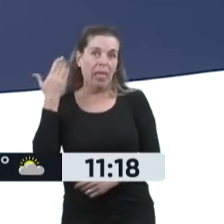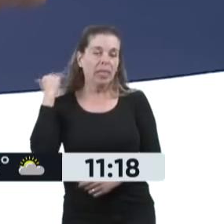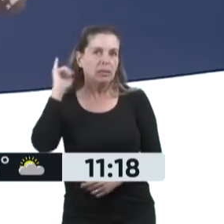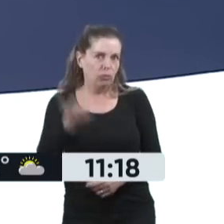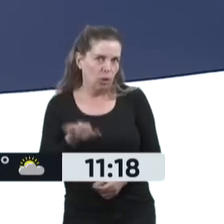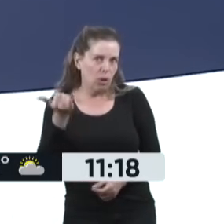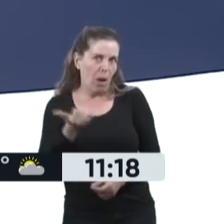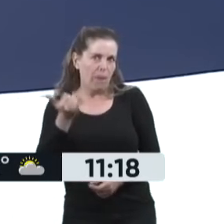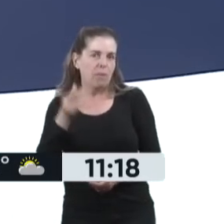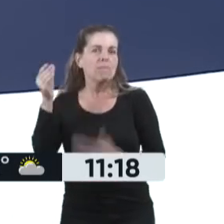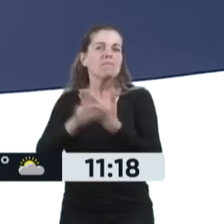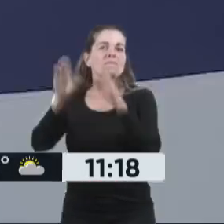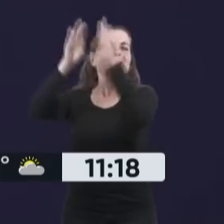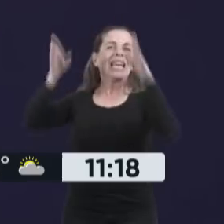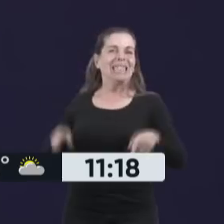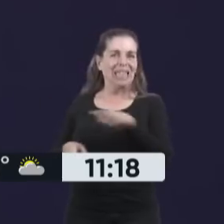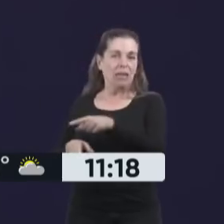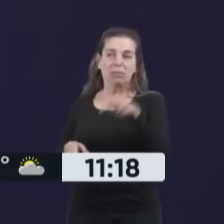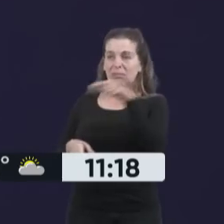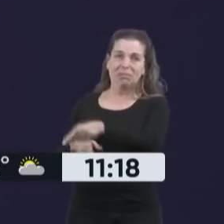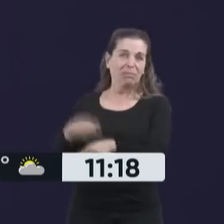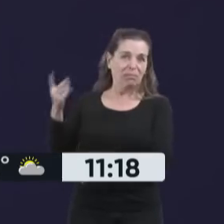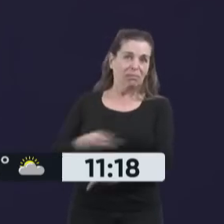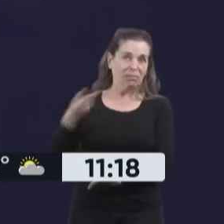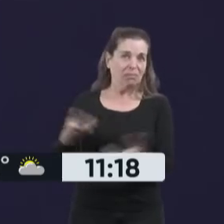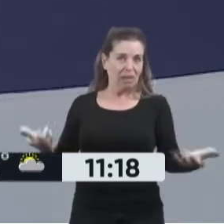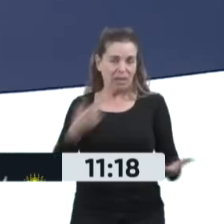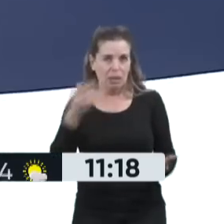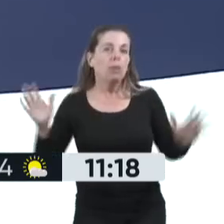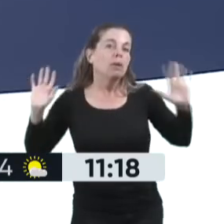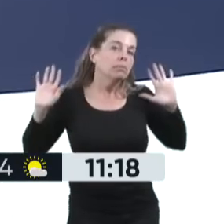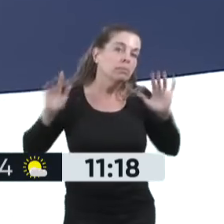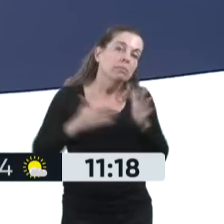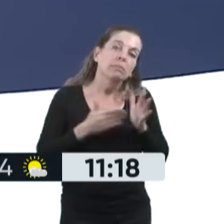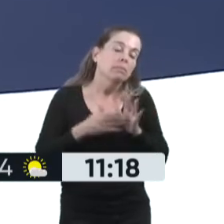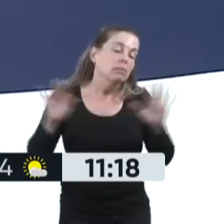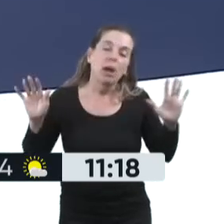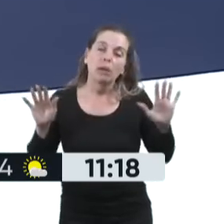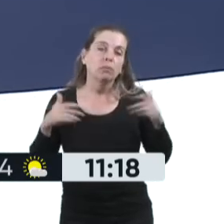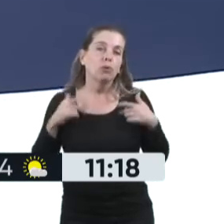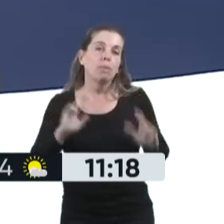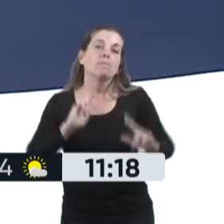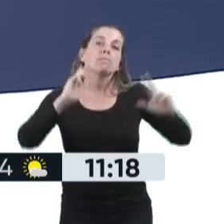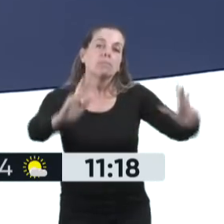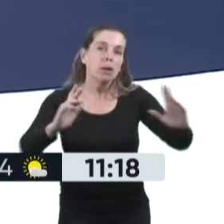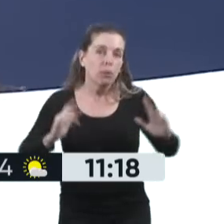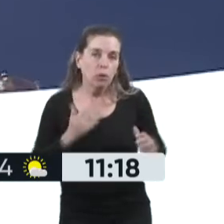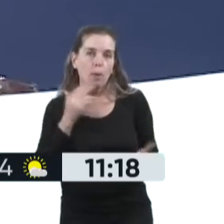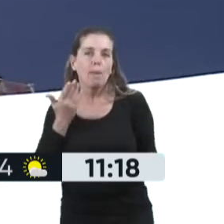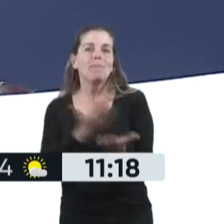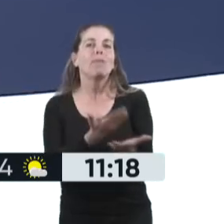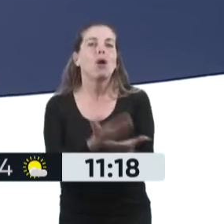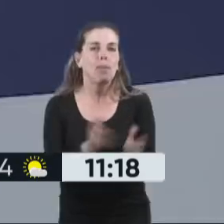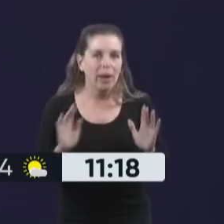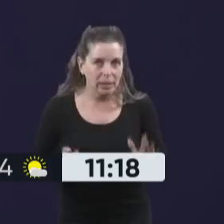un ministerio, Que no servía para un nada. consejo. Bueno, entonces digo, Silvia, hagamos algo que sirva.